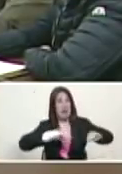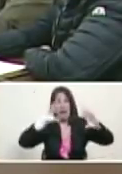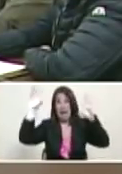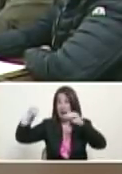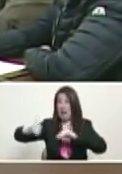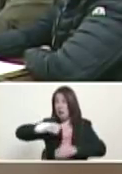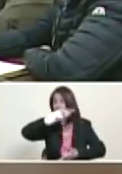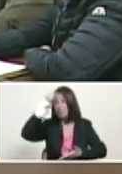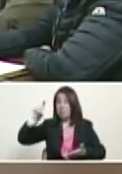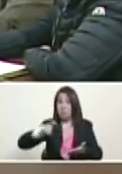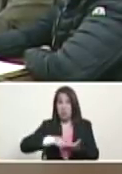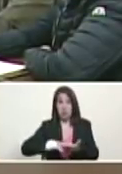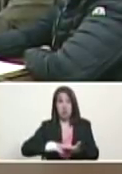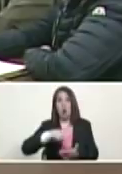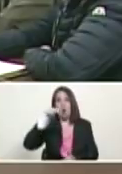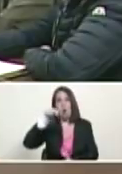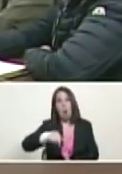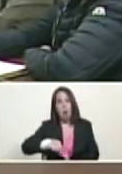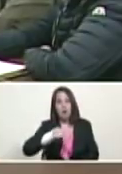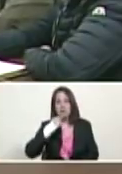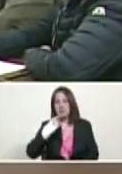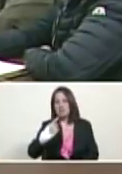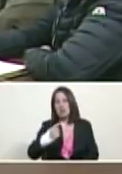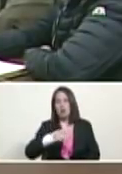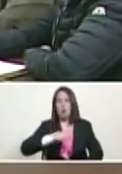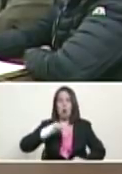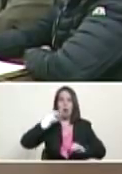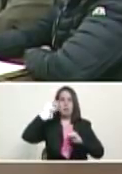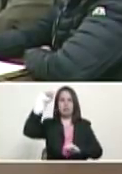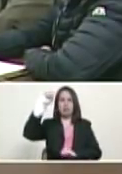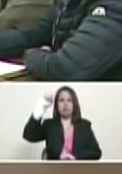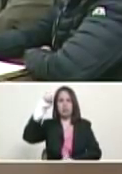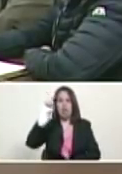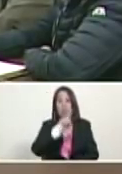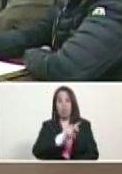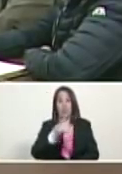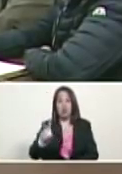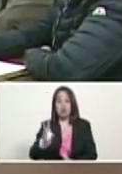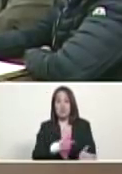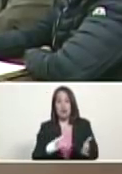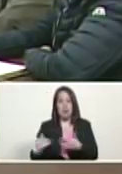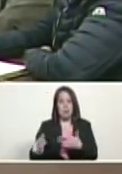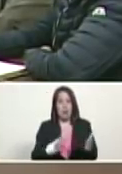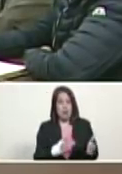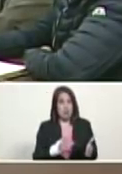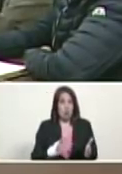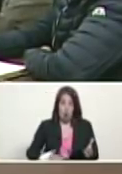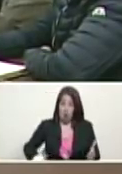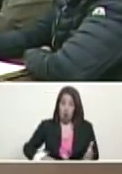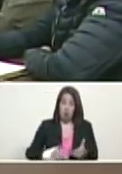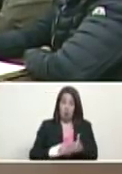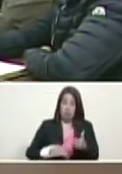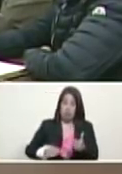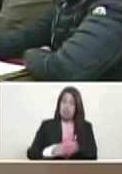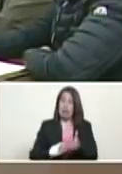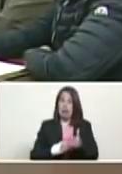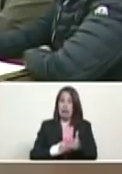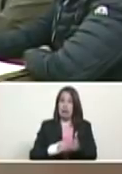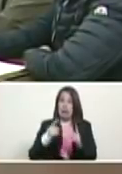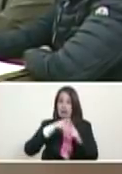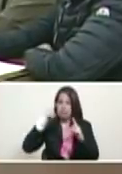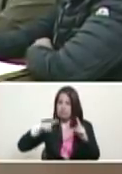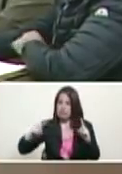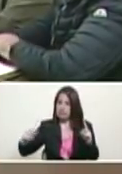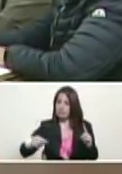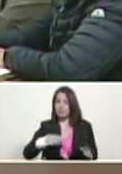hoy declaro la victoria, hoy 12 de marzo, de esta batalla contra este ataque.